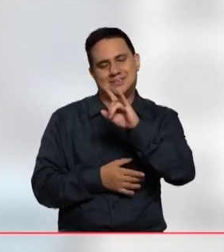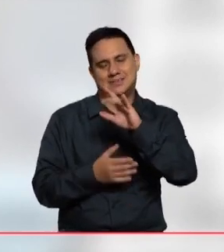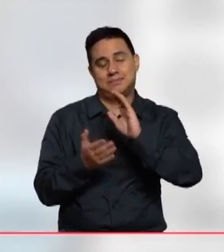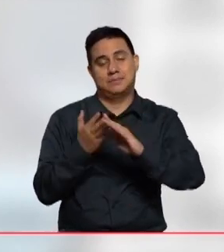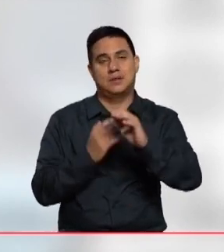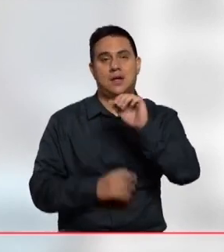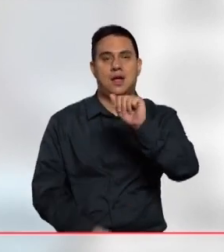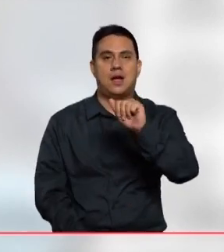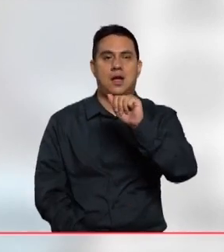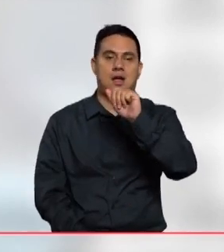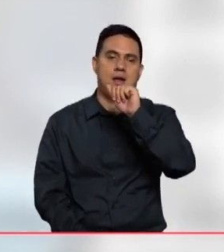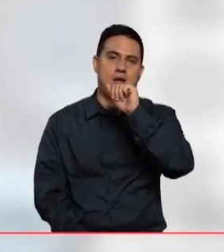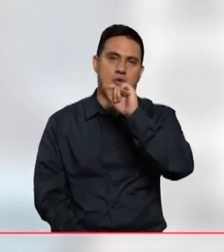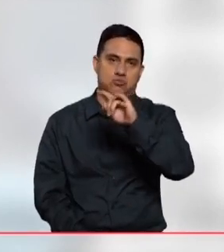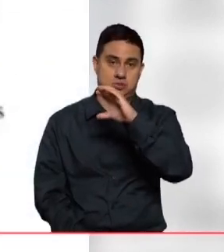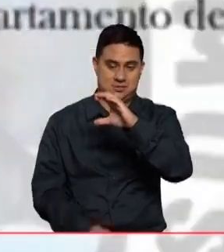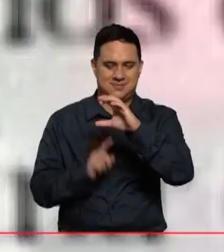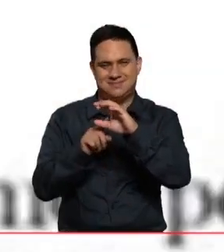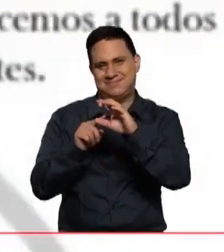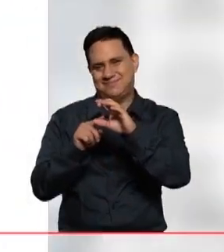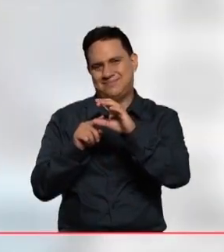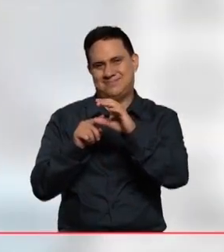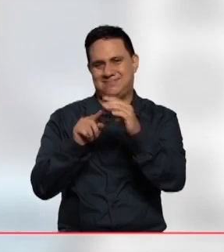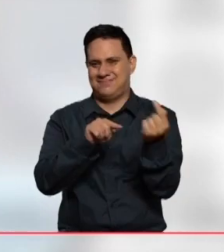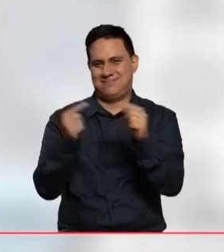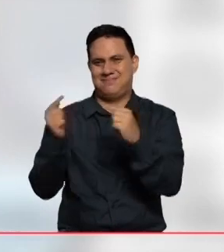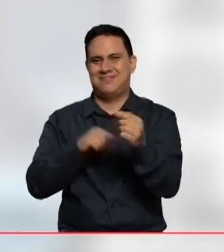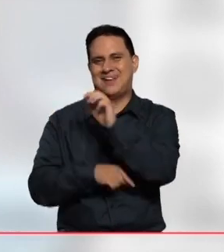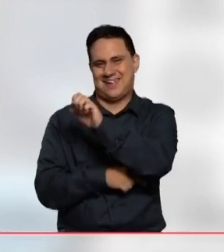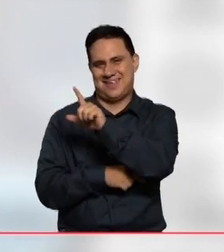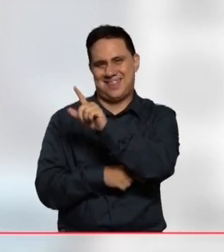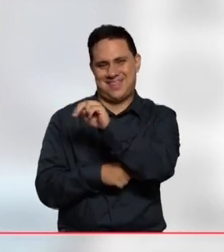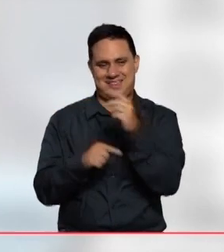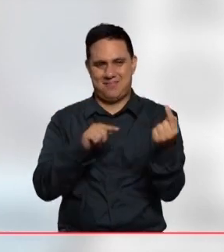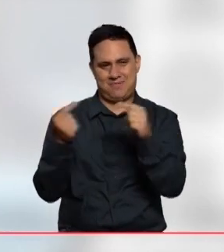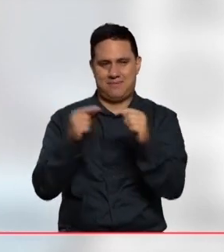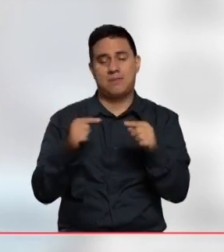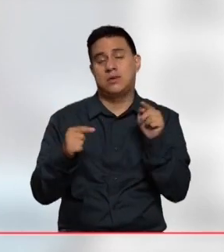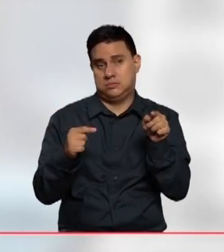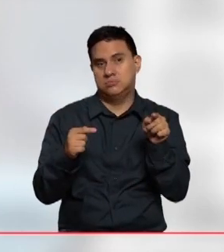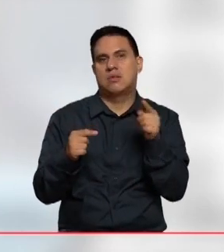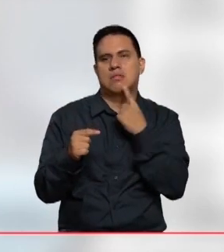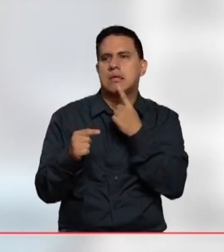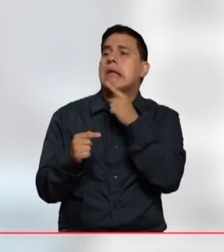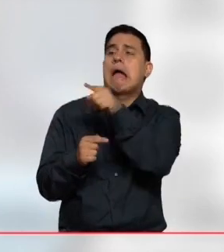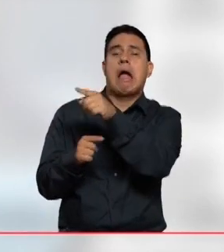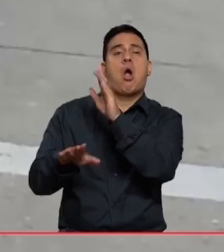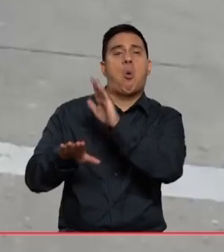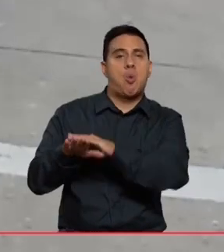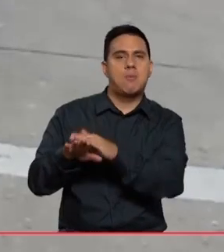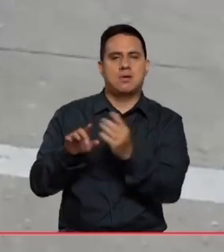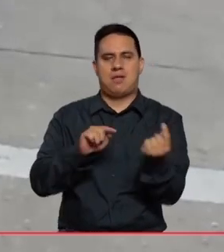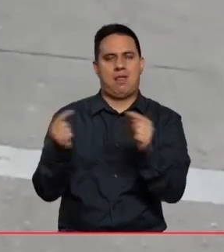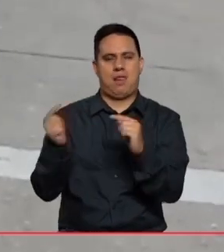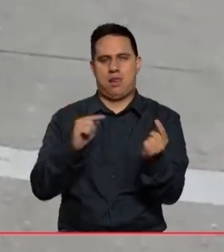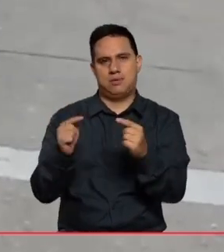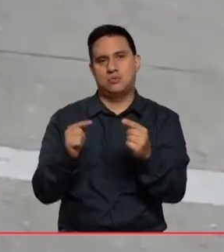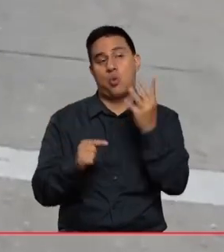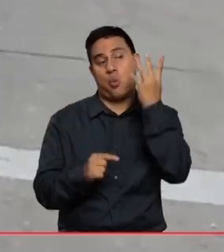esta última organización dijo en su comunicado, provocó este paro que reiteramos duró 4 días.